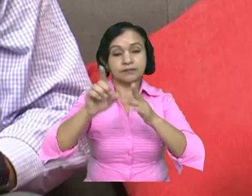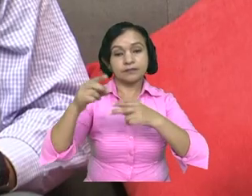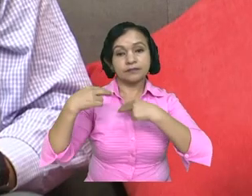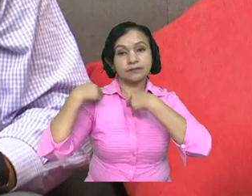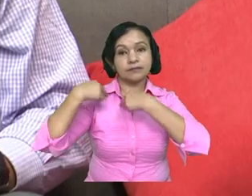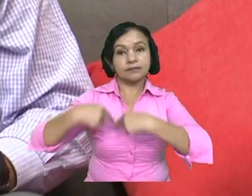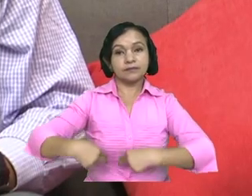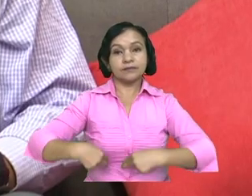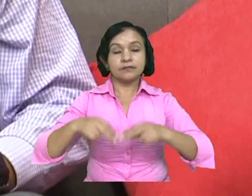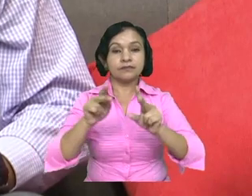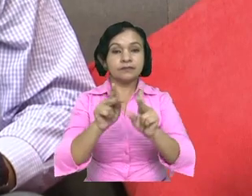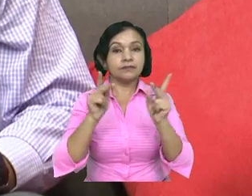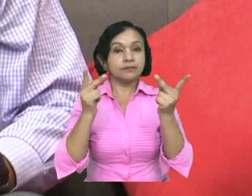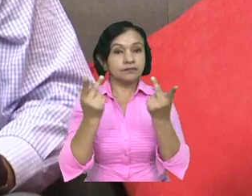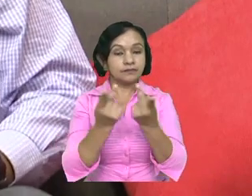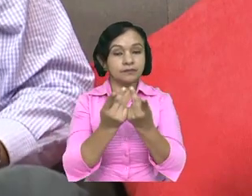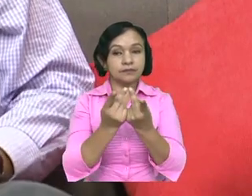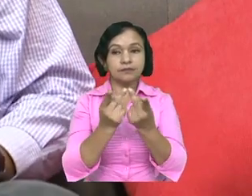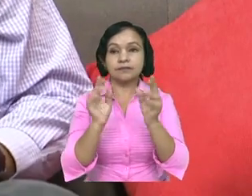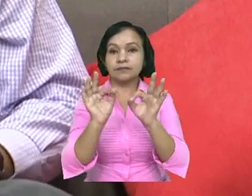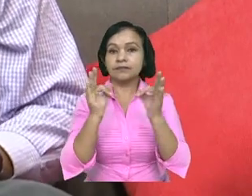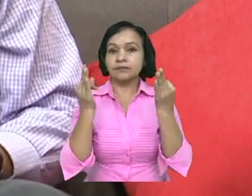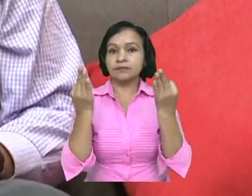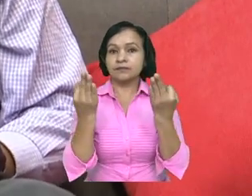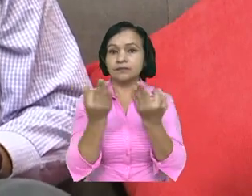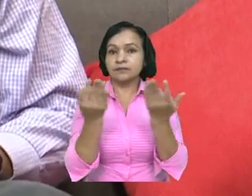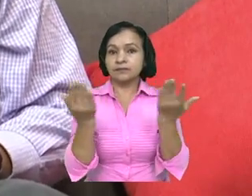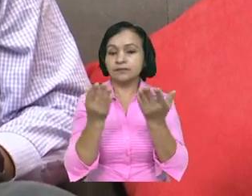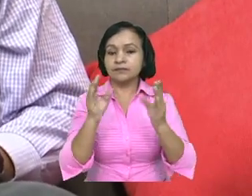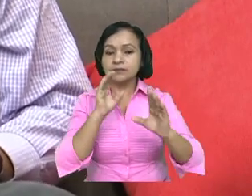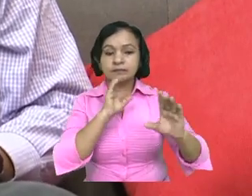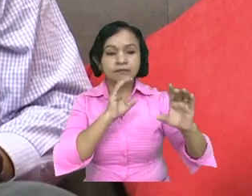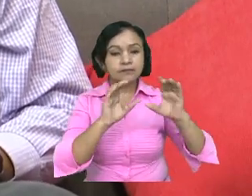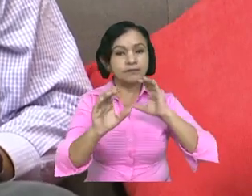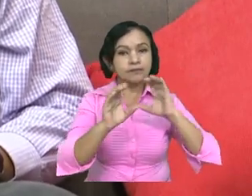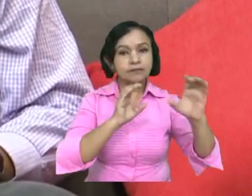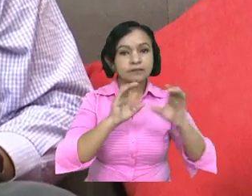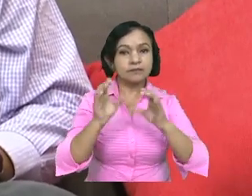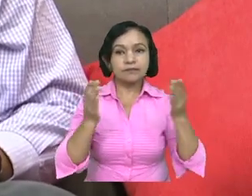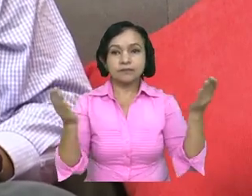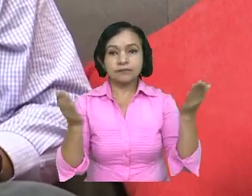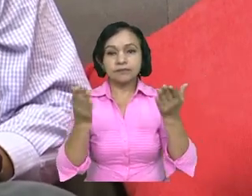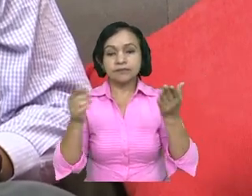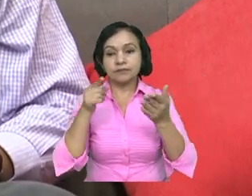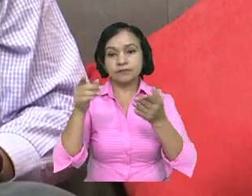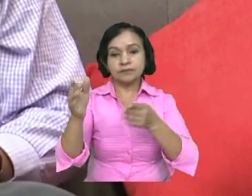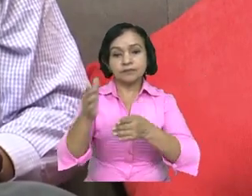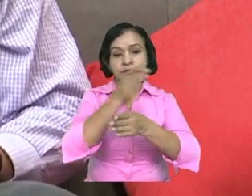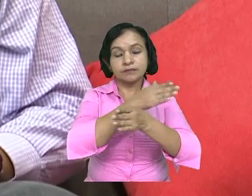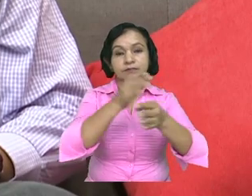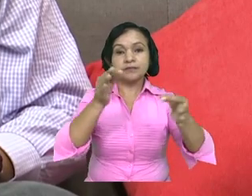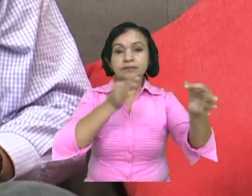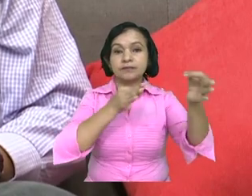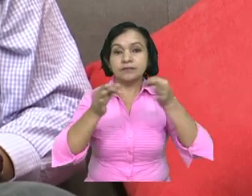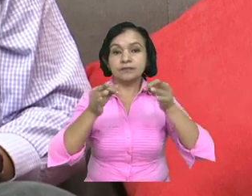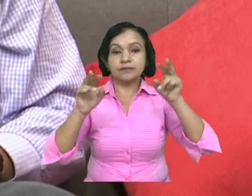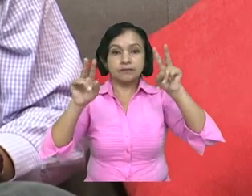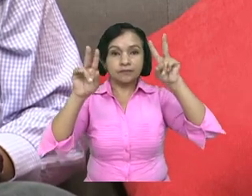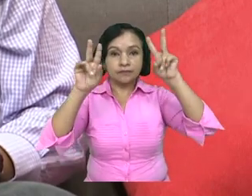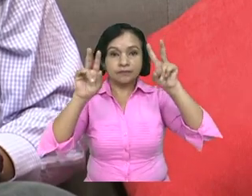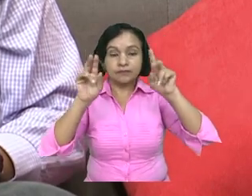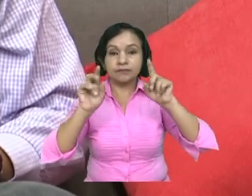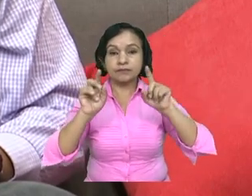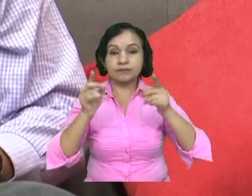nuestro pueblo y de la familia. Entender, compañera, los procesos de conversación, y ya usted mencionaba unos aspectos en el